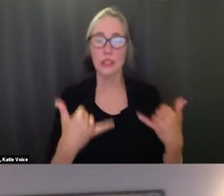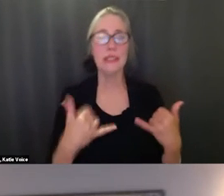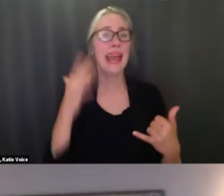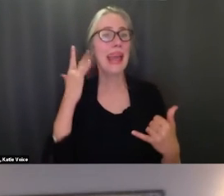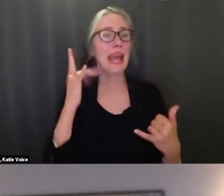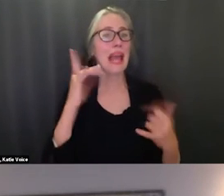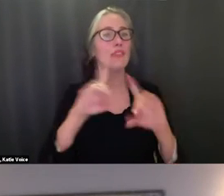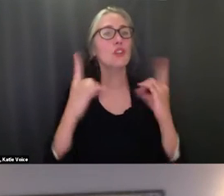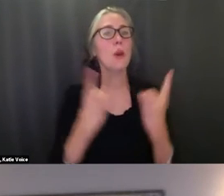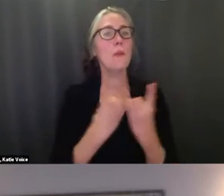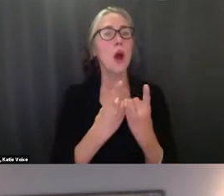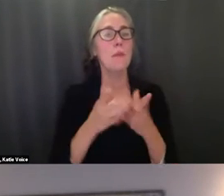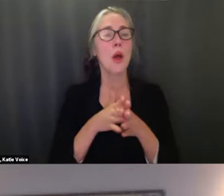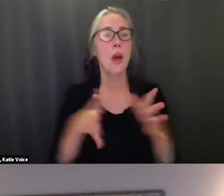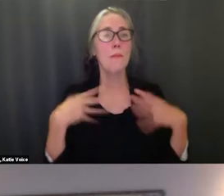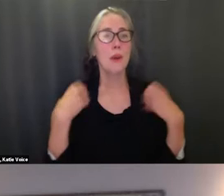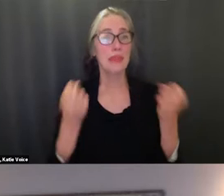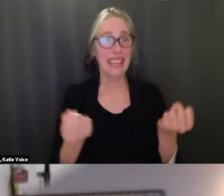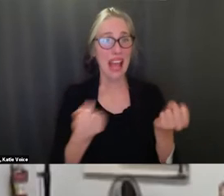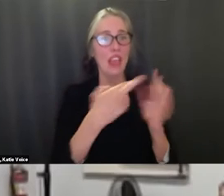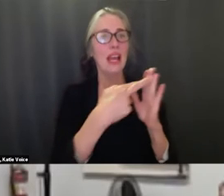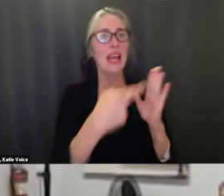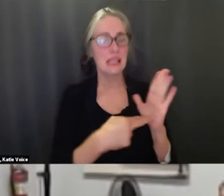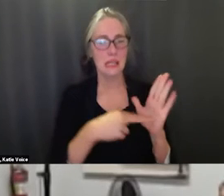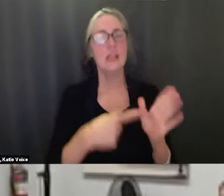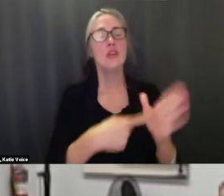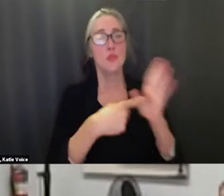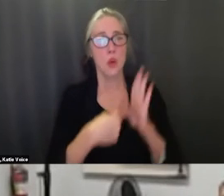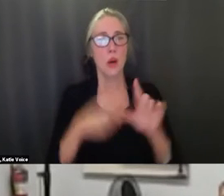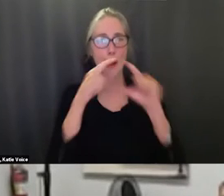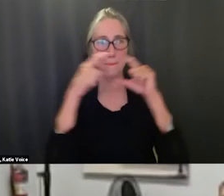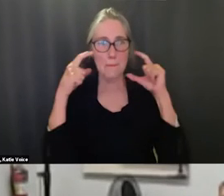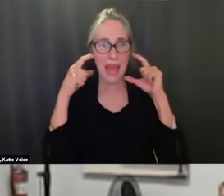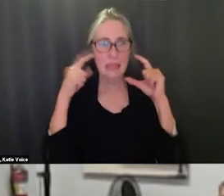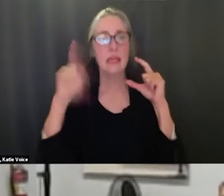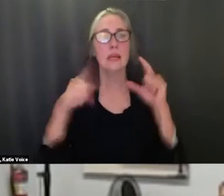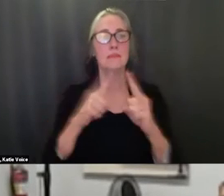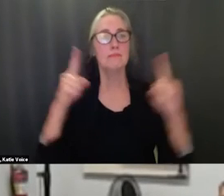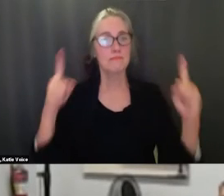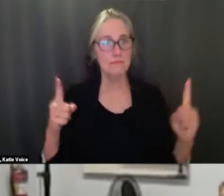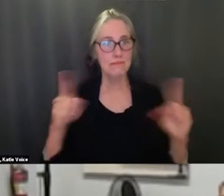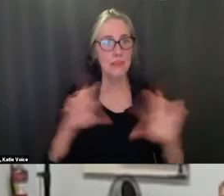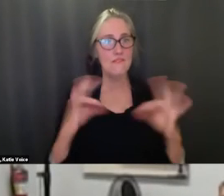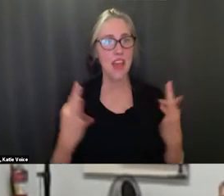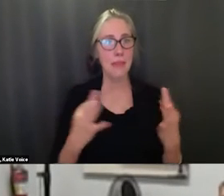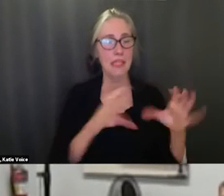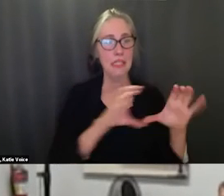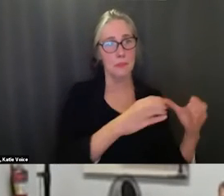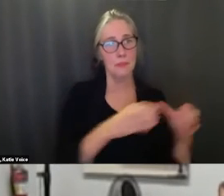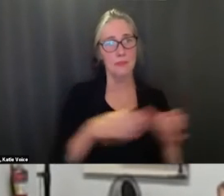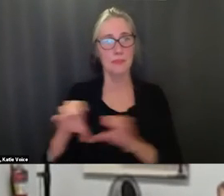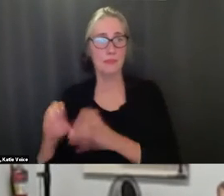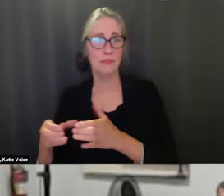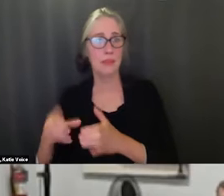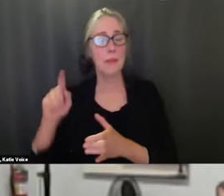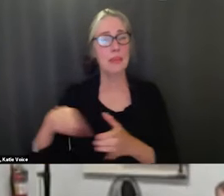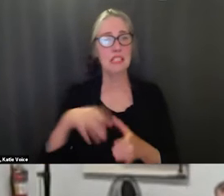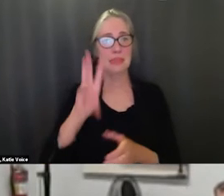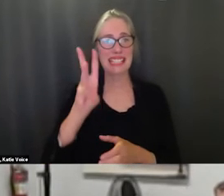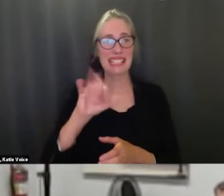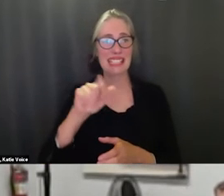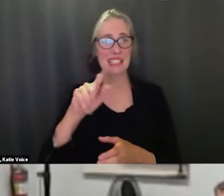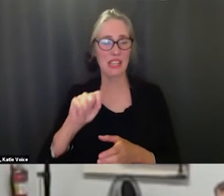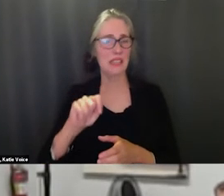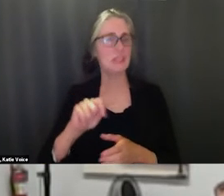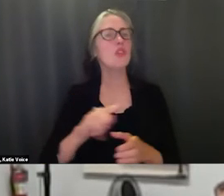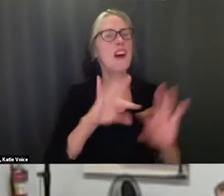Sí, bajo las directrices del Departamento de Salud Pública de California, vamos a usar cubrebocas y vamos a hacer distanciamiento físico entre